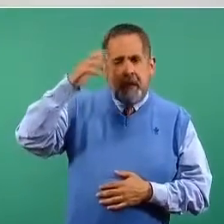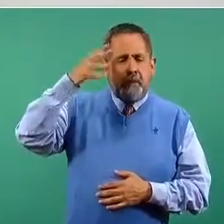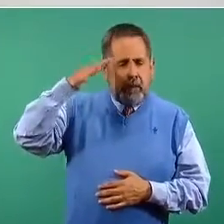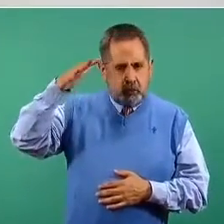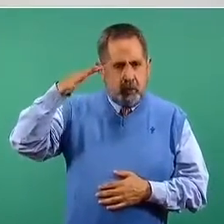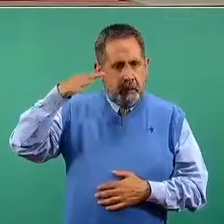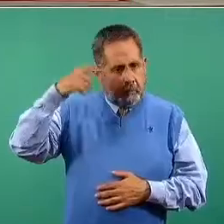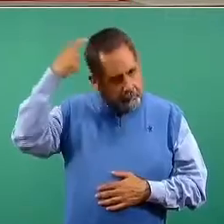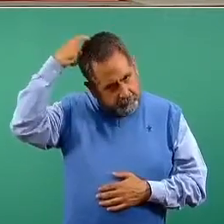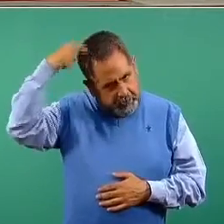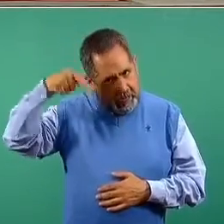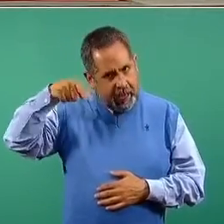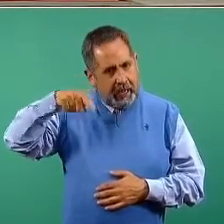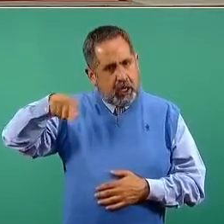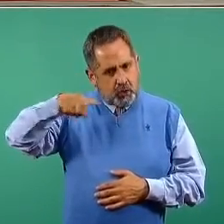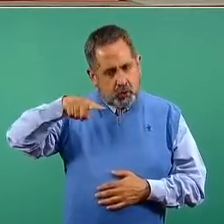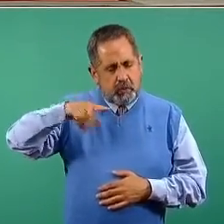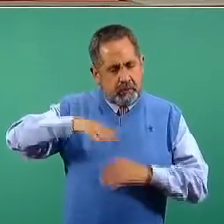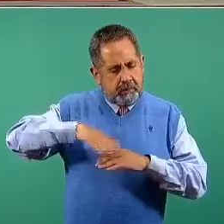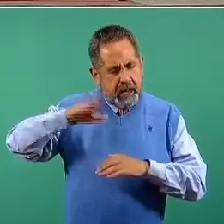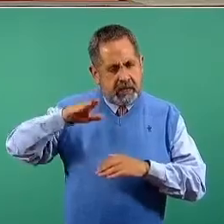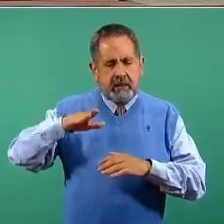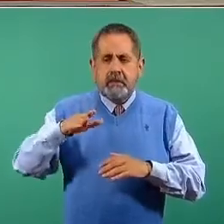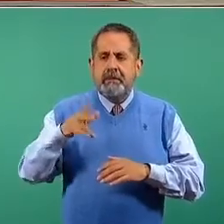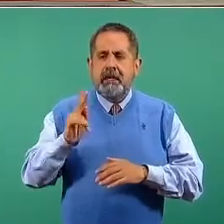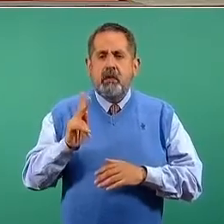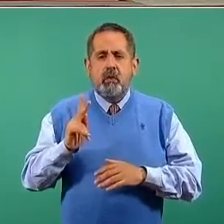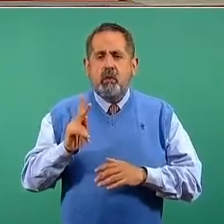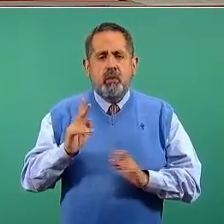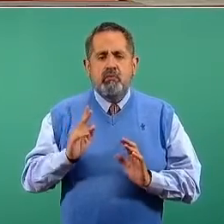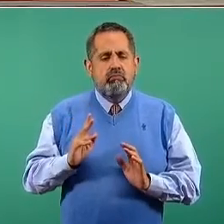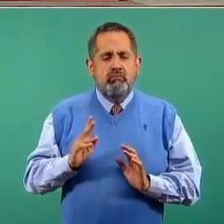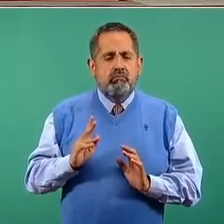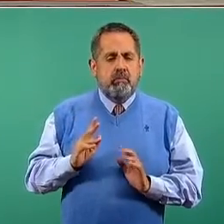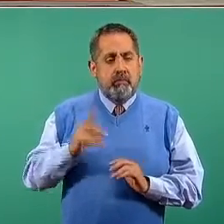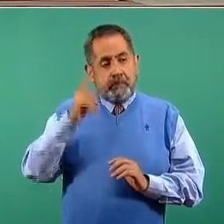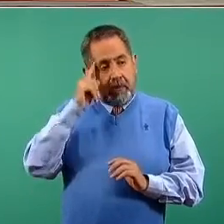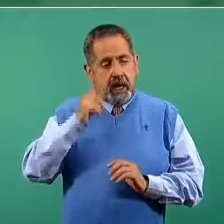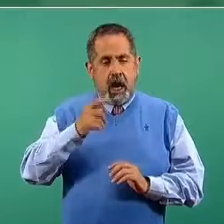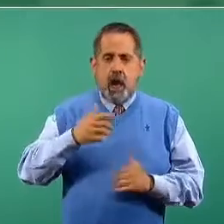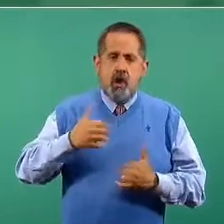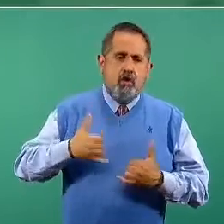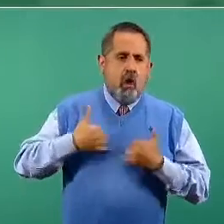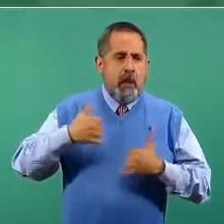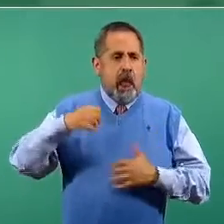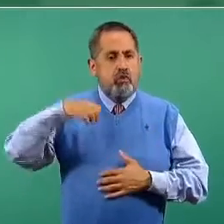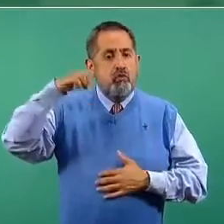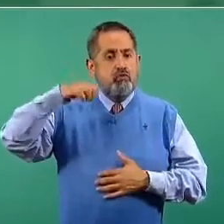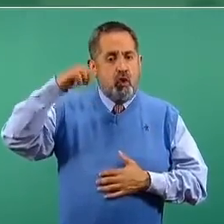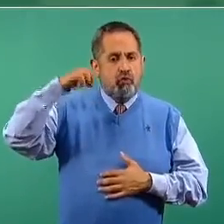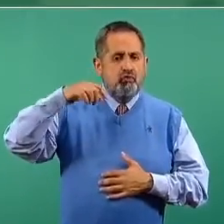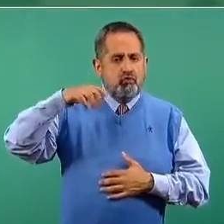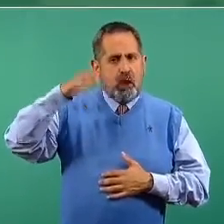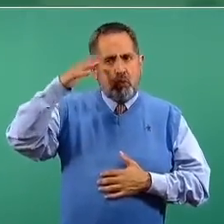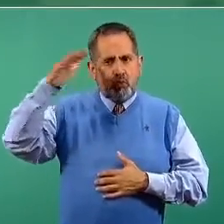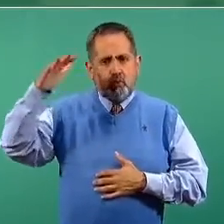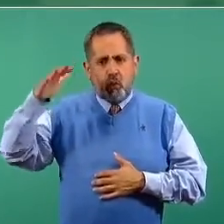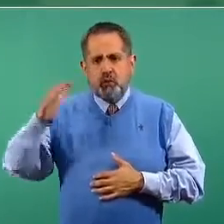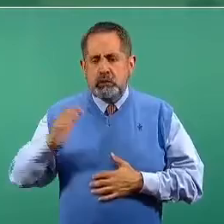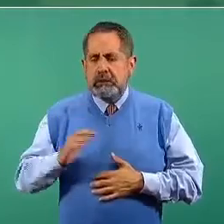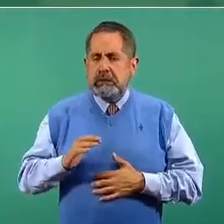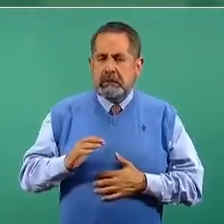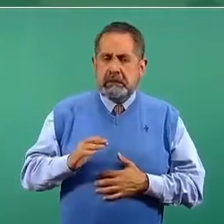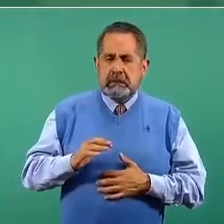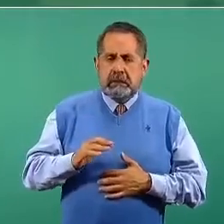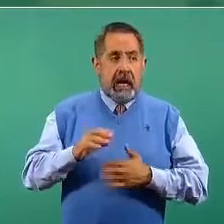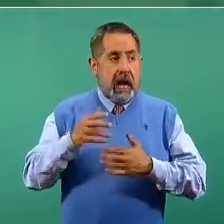mayores y obviamente en la población para efectos de carga de enfermedad, en la población adulta joven, activa o que está en este momento